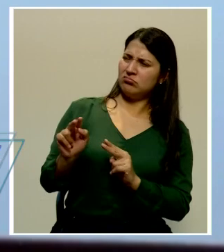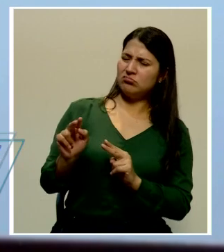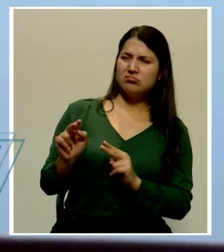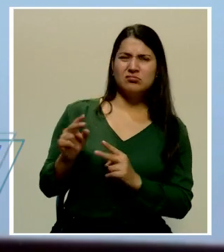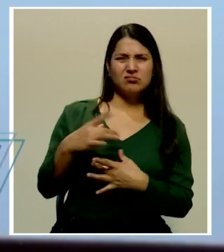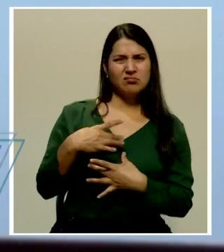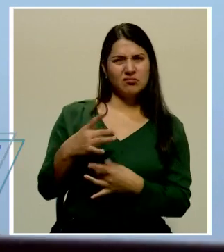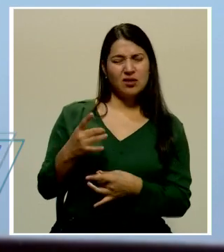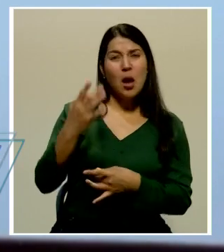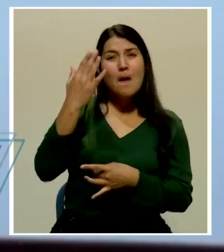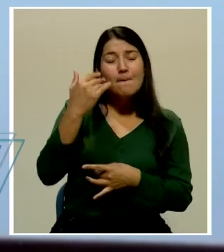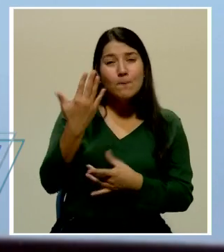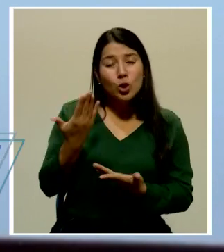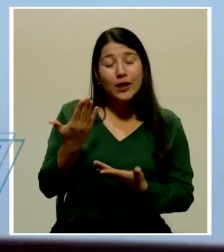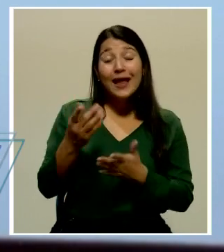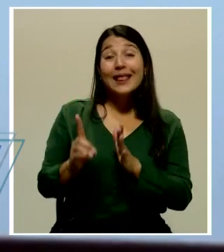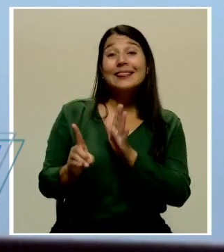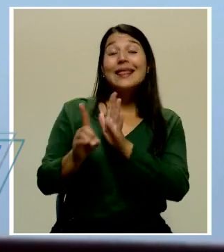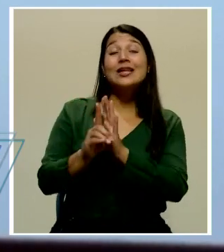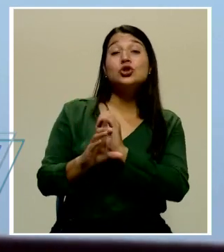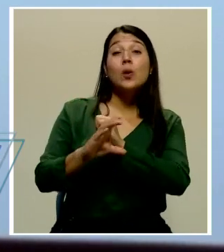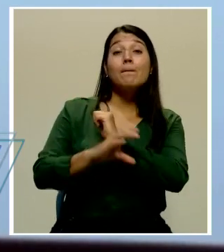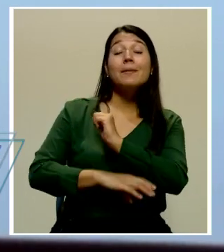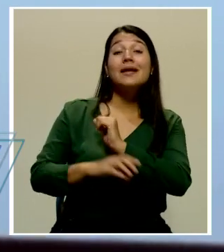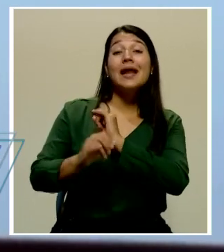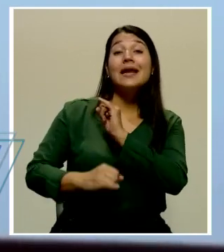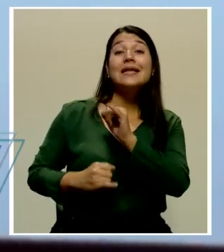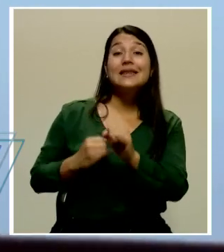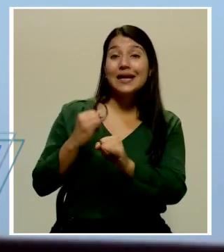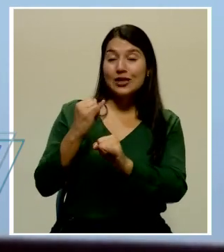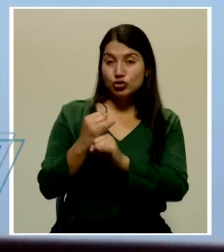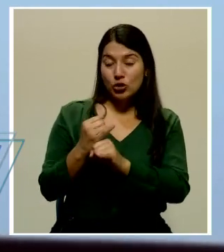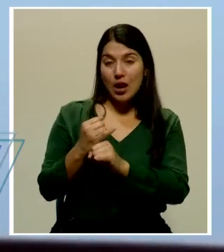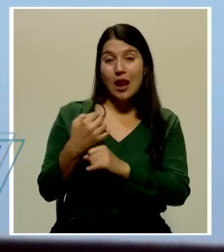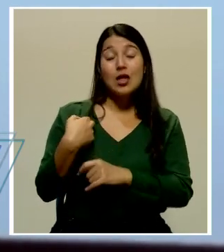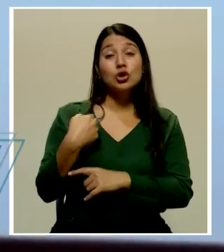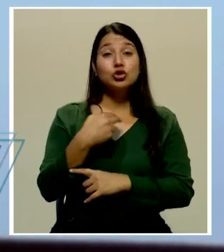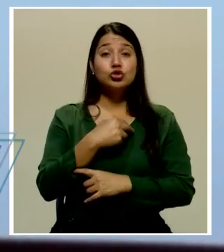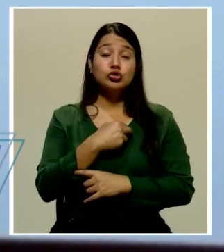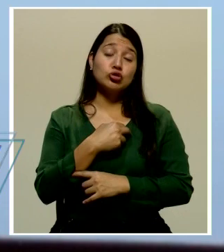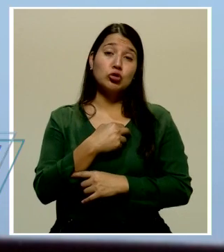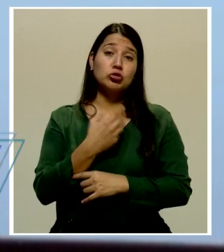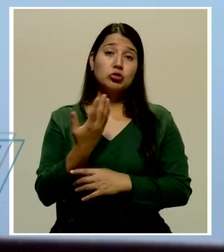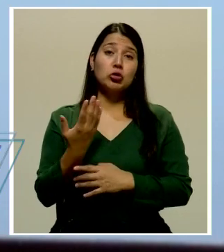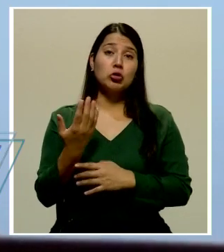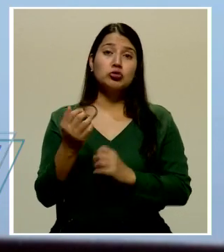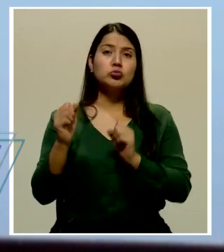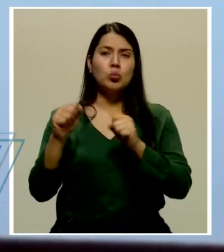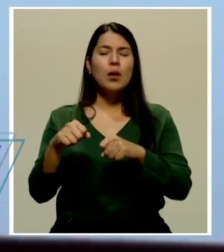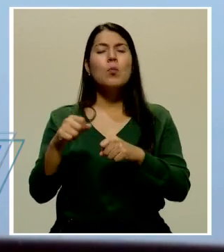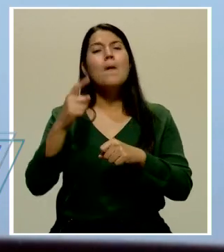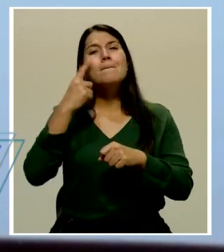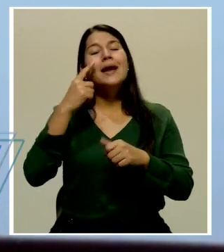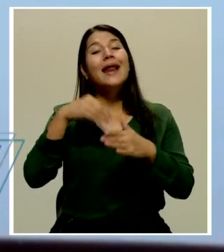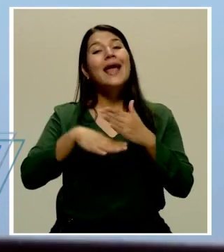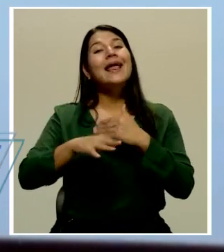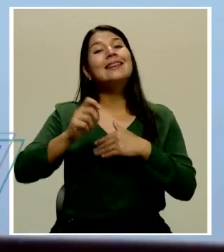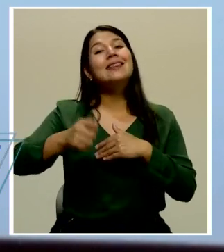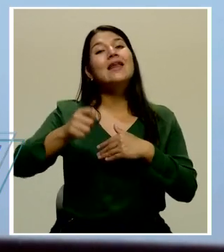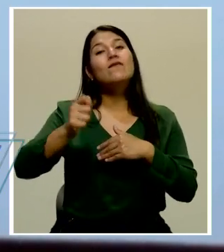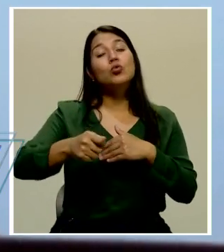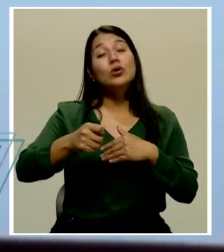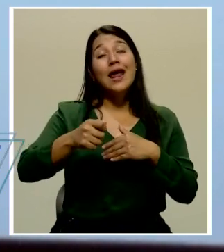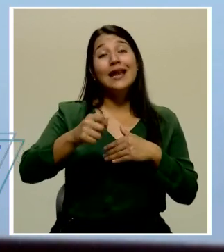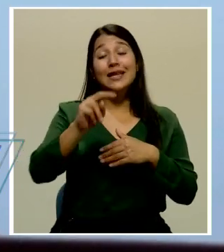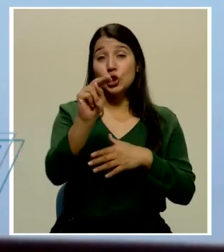del derecho penal internacional básicamente lo podemos ubicar en los tribunales de Nuremberg. Durante